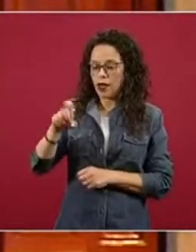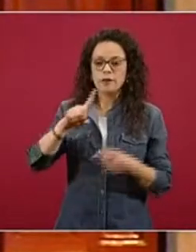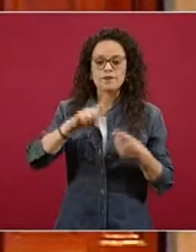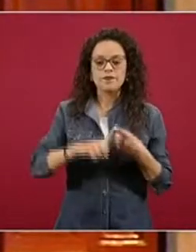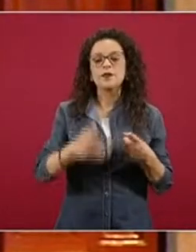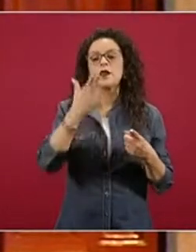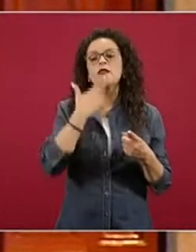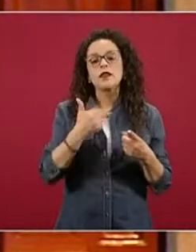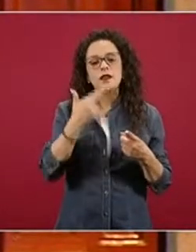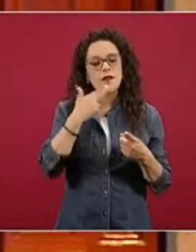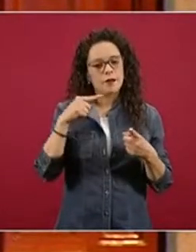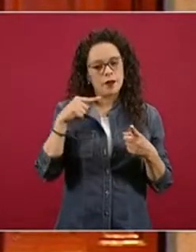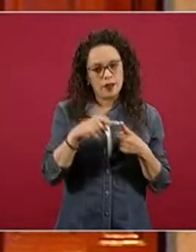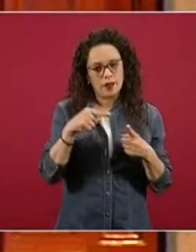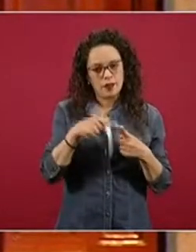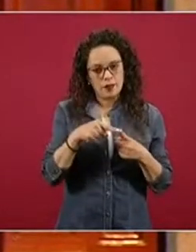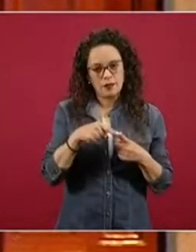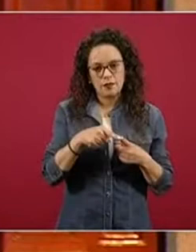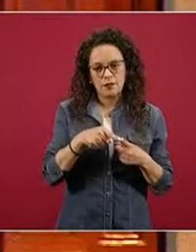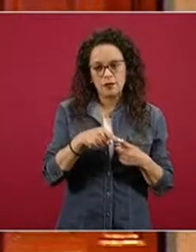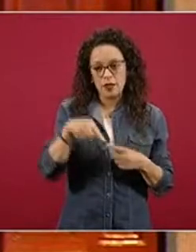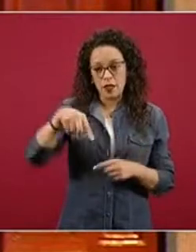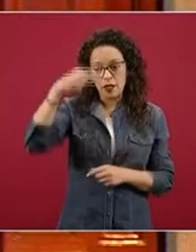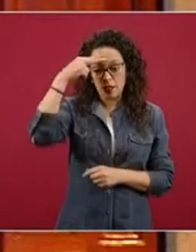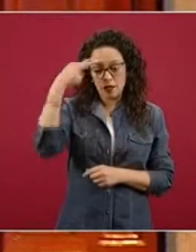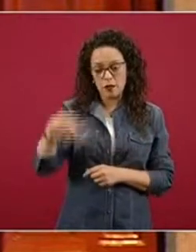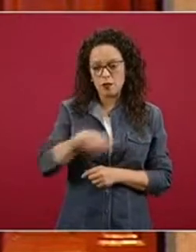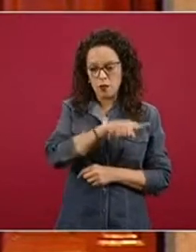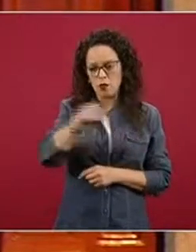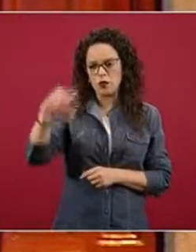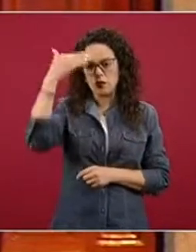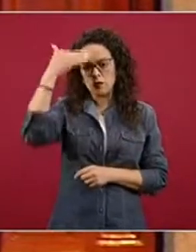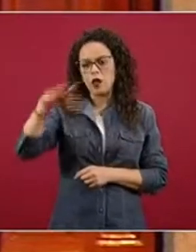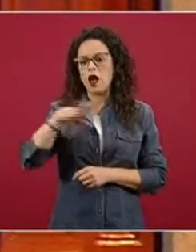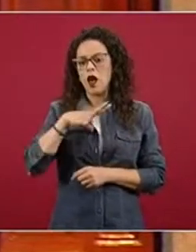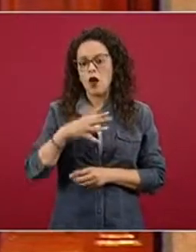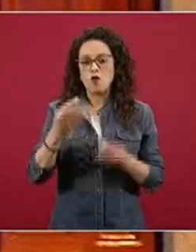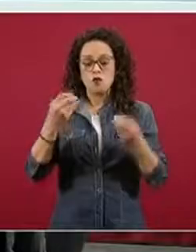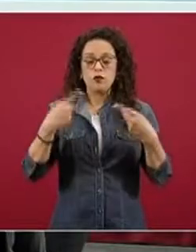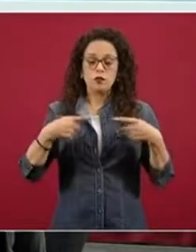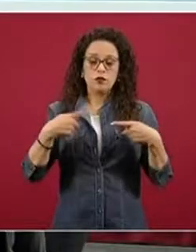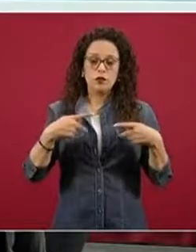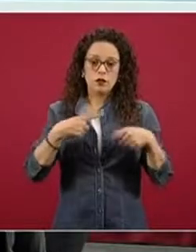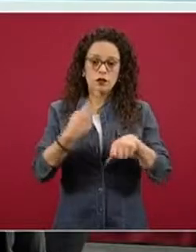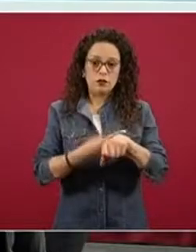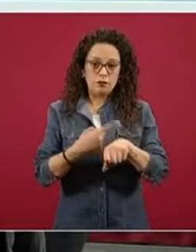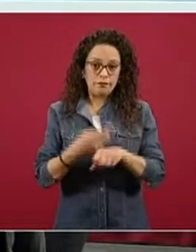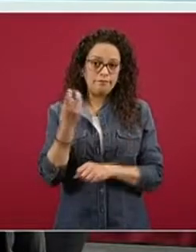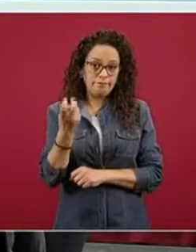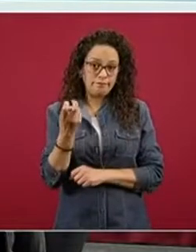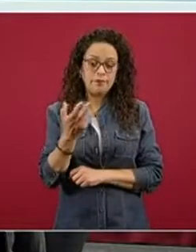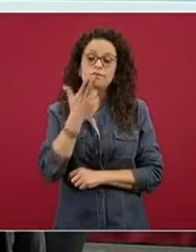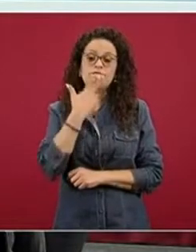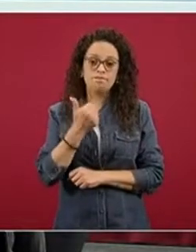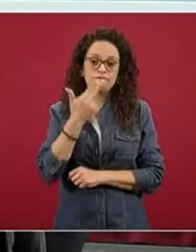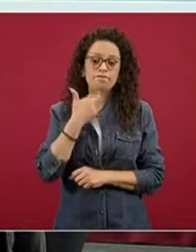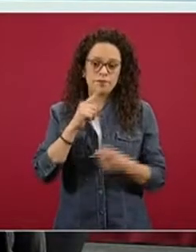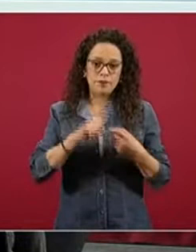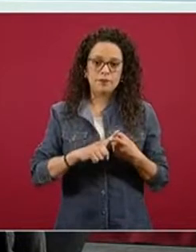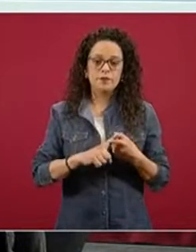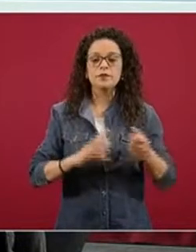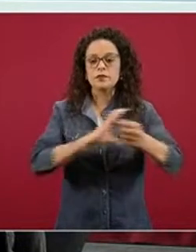Diabetes, ¿verdad? Ustedes saben que en México tenemos una gran cantidad de casos de diabetes, entonces diabetes,